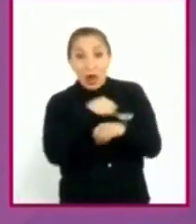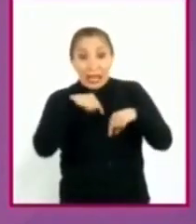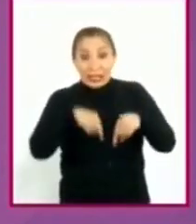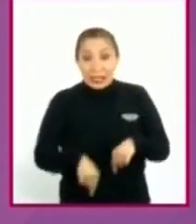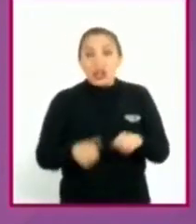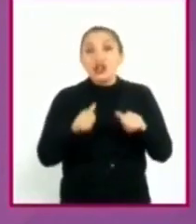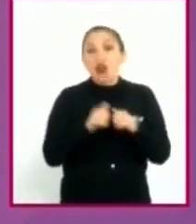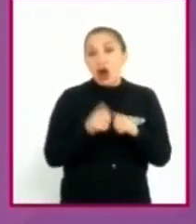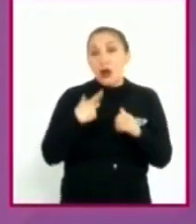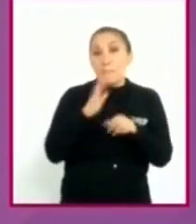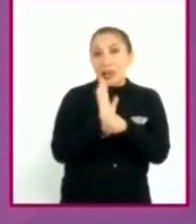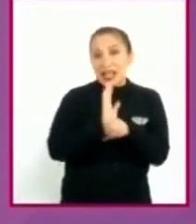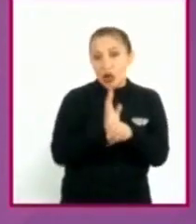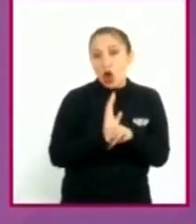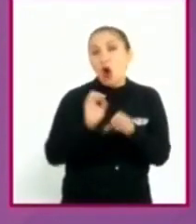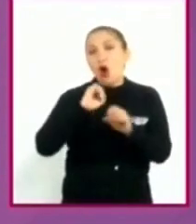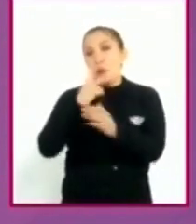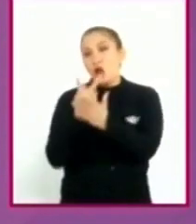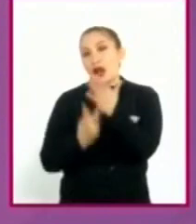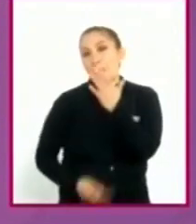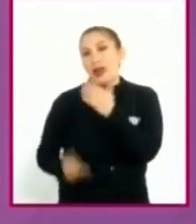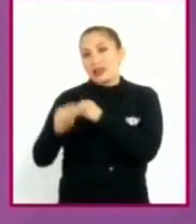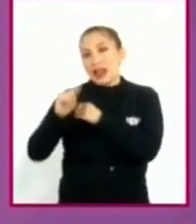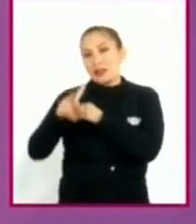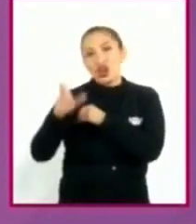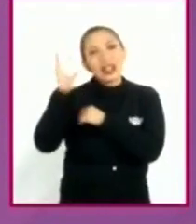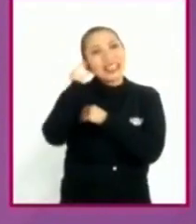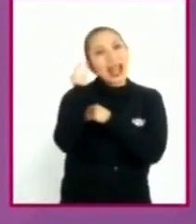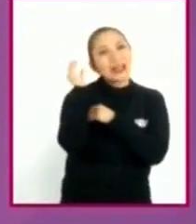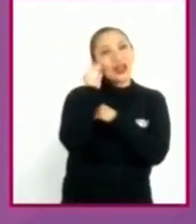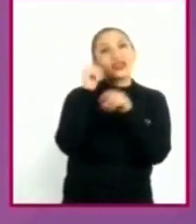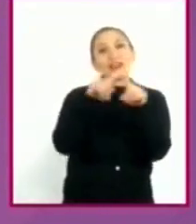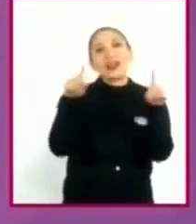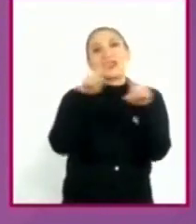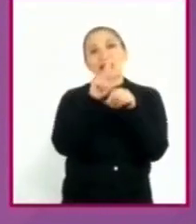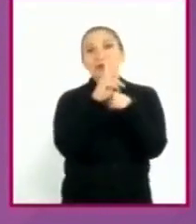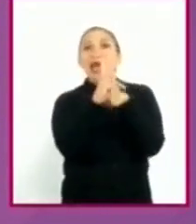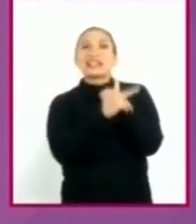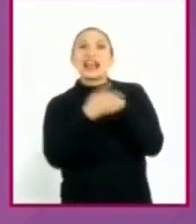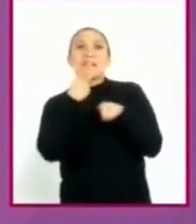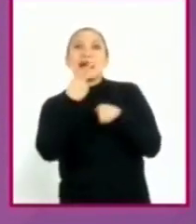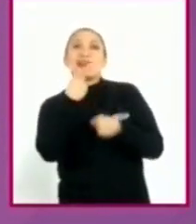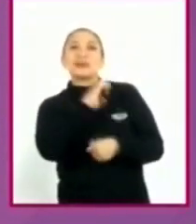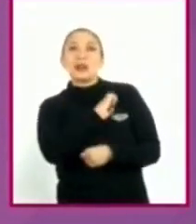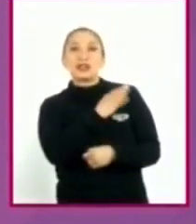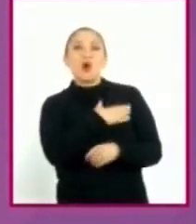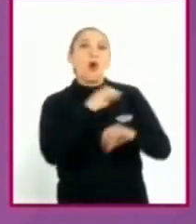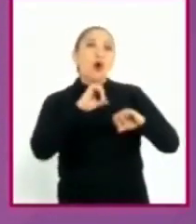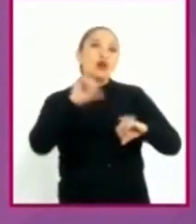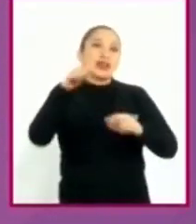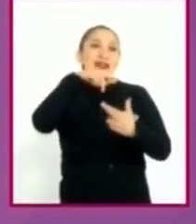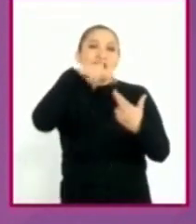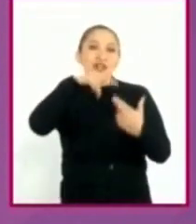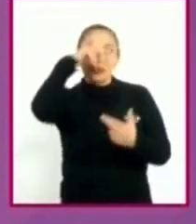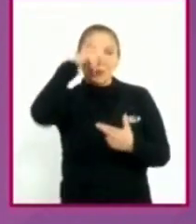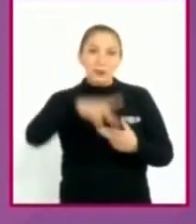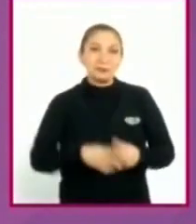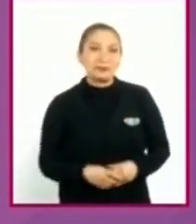es a través de películas y programas de radio y de televisión de los distintos países de habla hispana o de otras regiones de